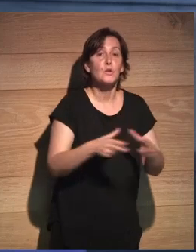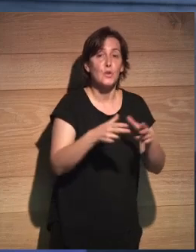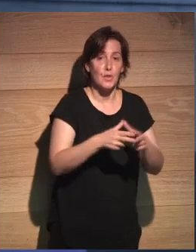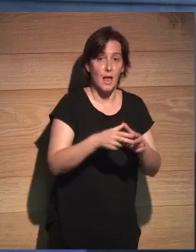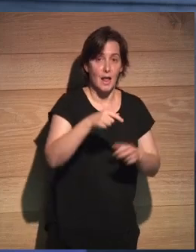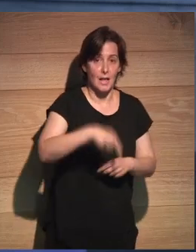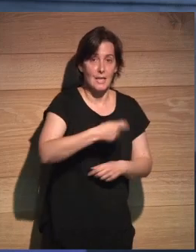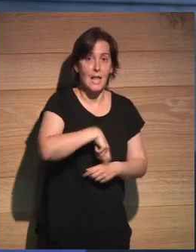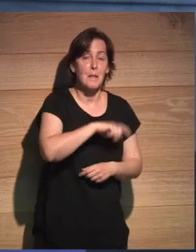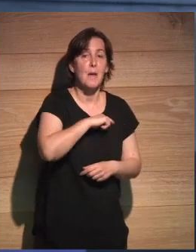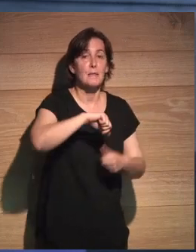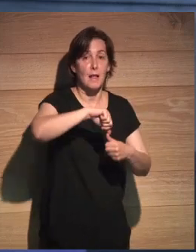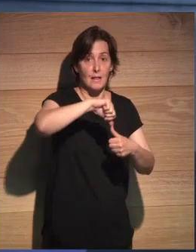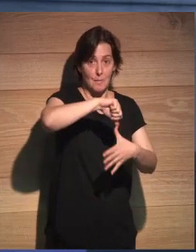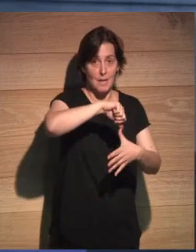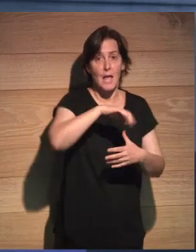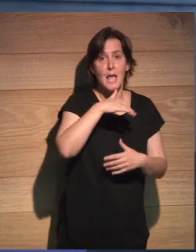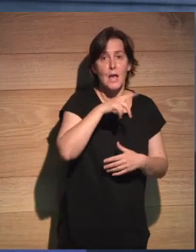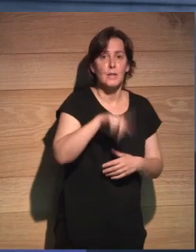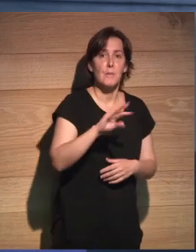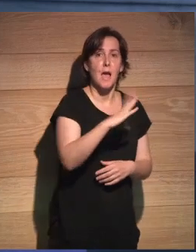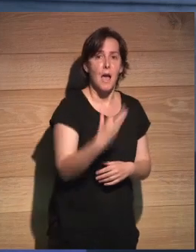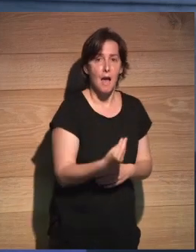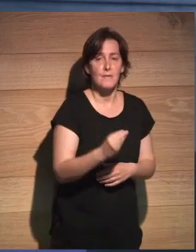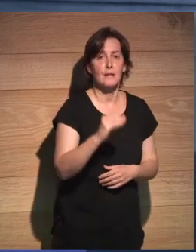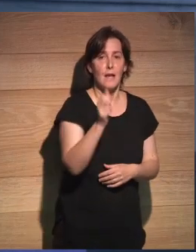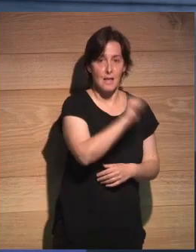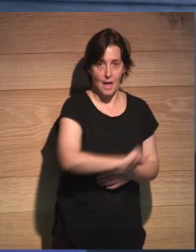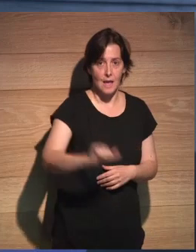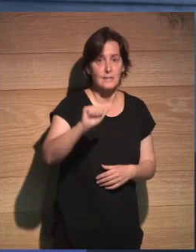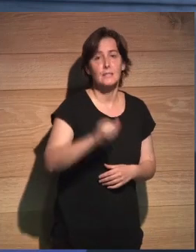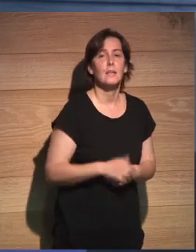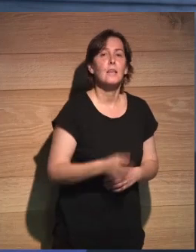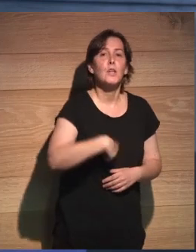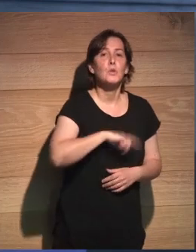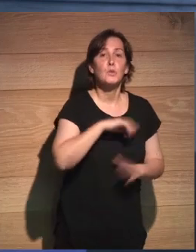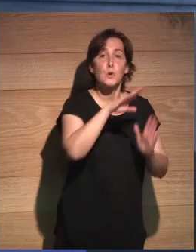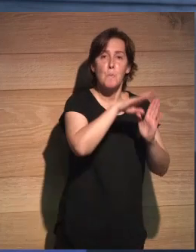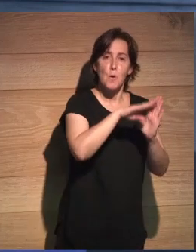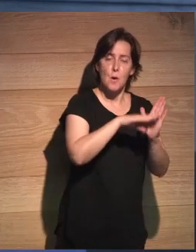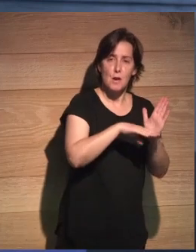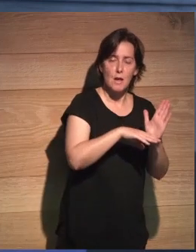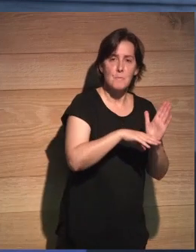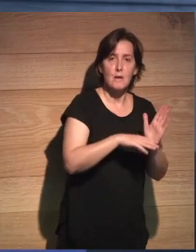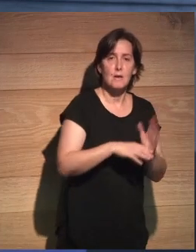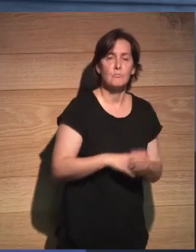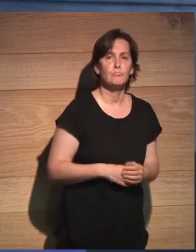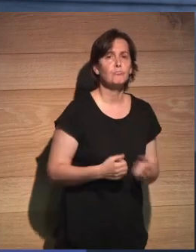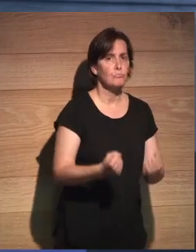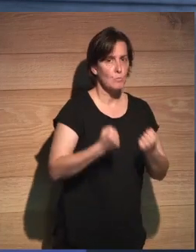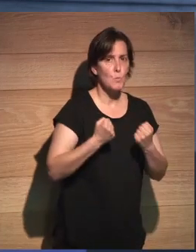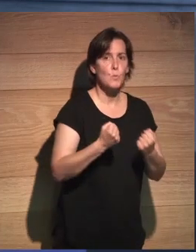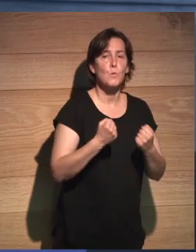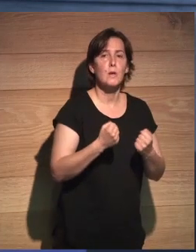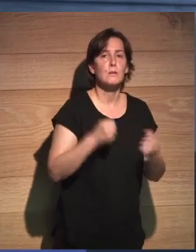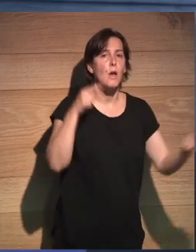en España, en Latinoamérica y ahora también en África y en Asia. Tenemos programas muy potentes